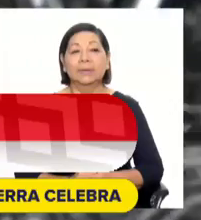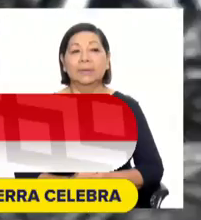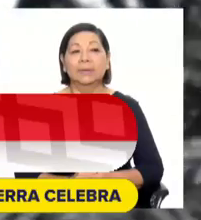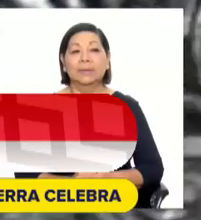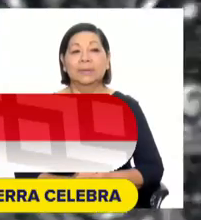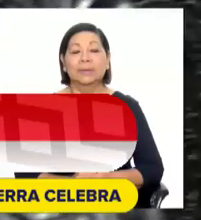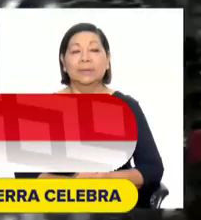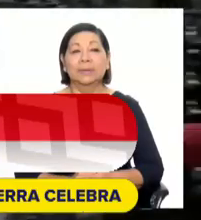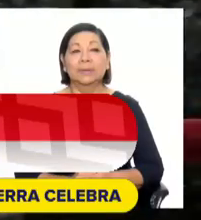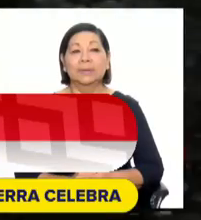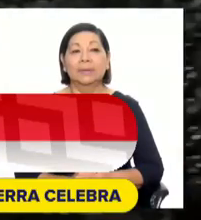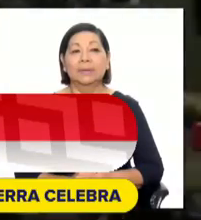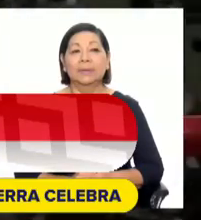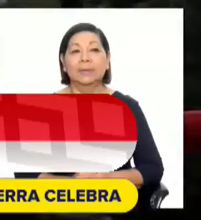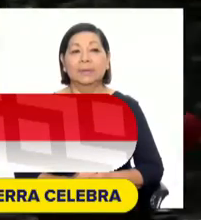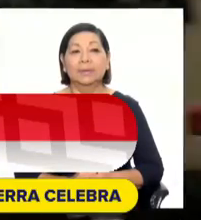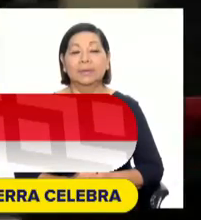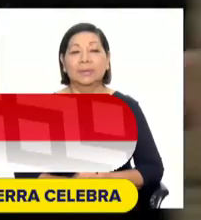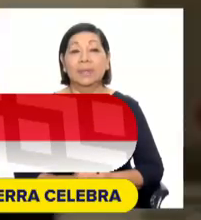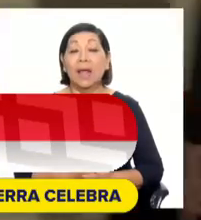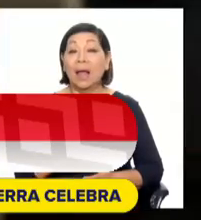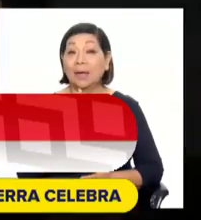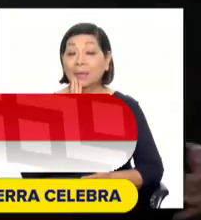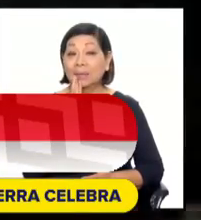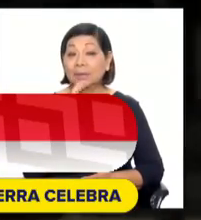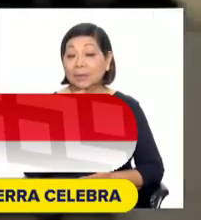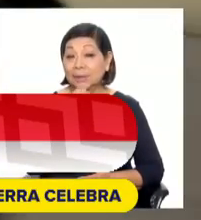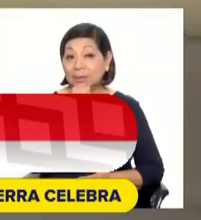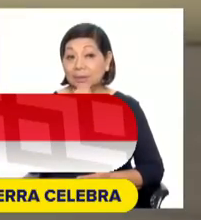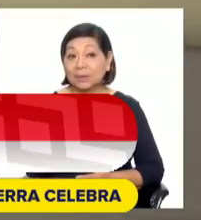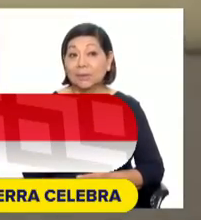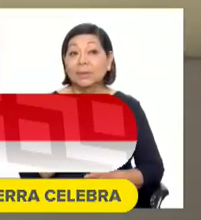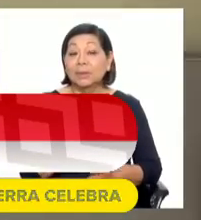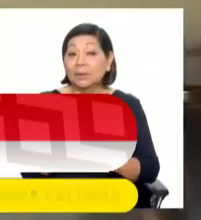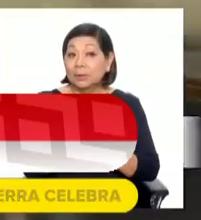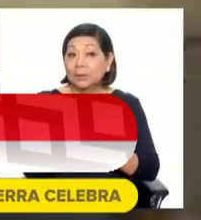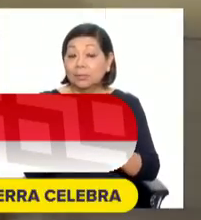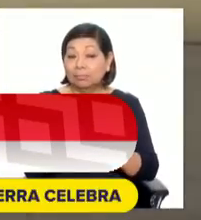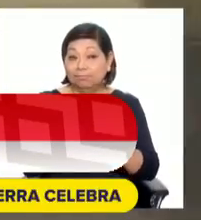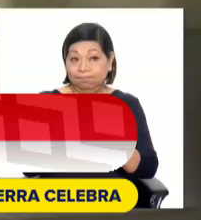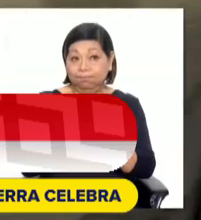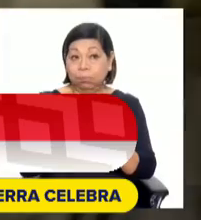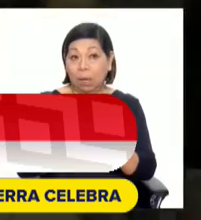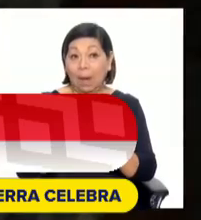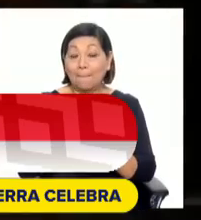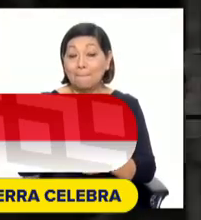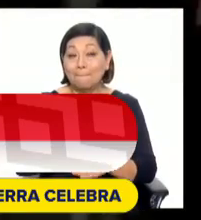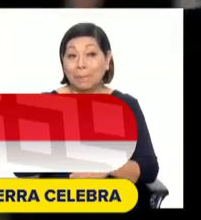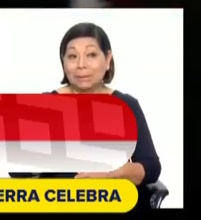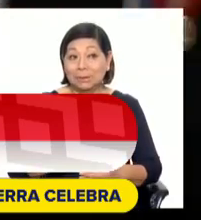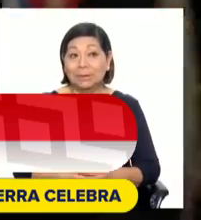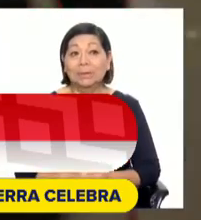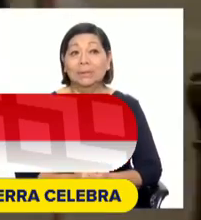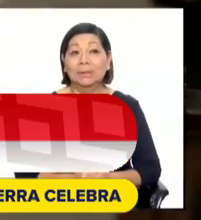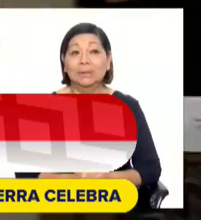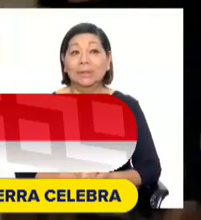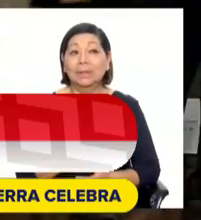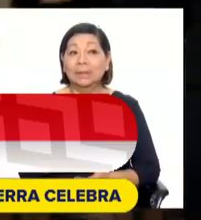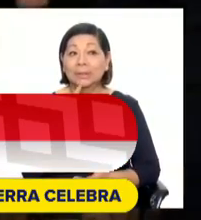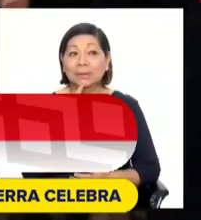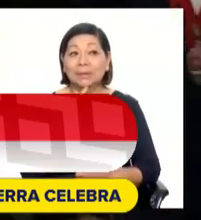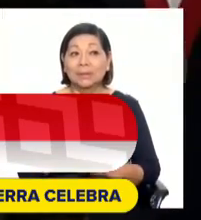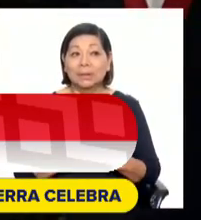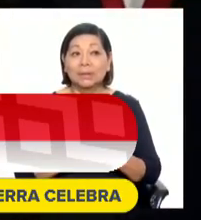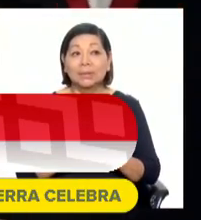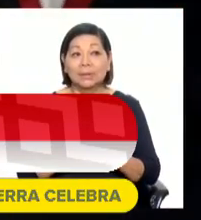la foto, pero se ha realizado dentro del Salón Dorado de Palacio de Gobierno. No ha sido como